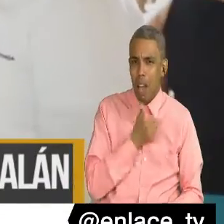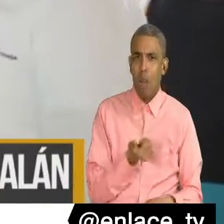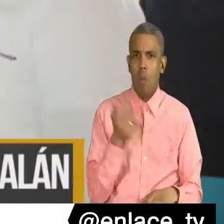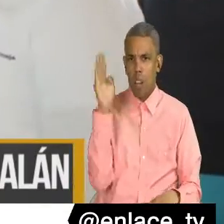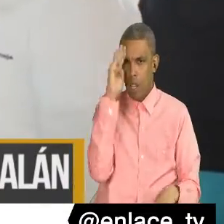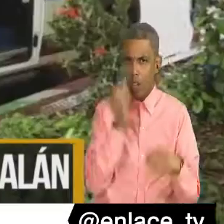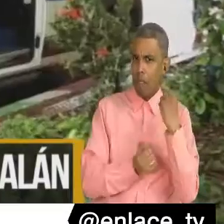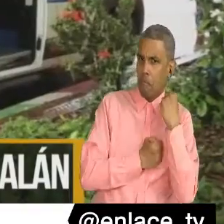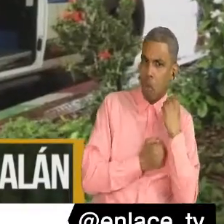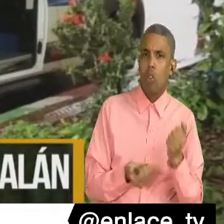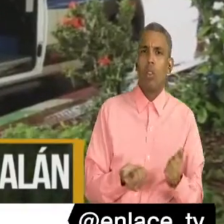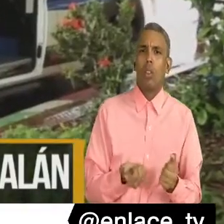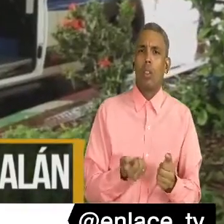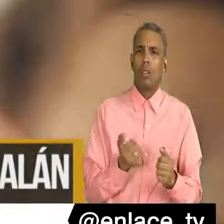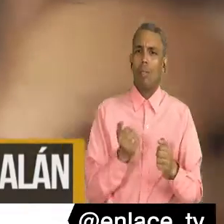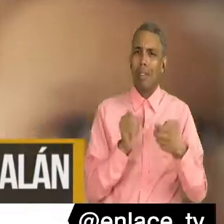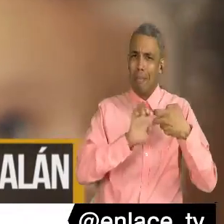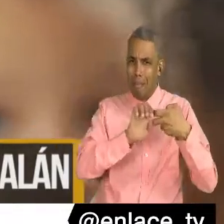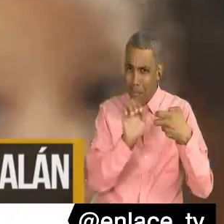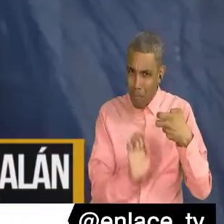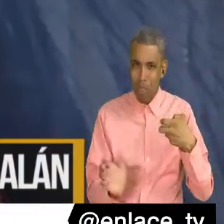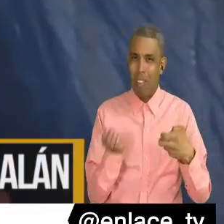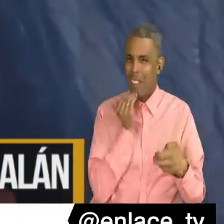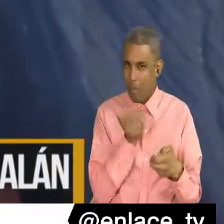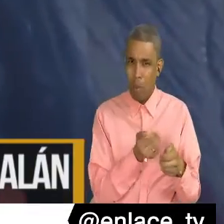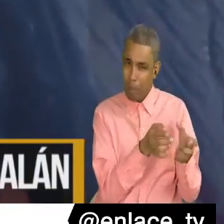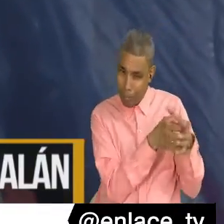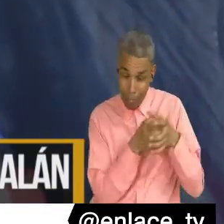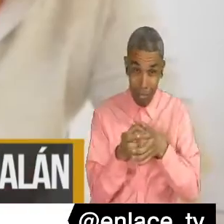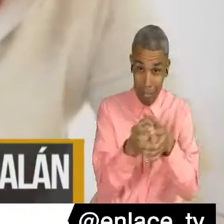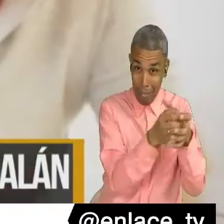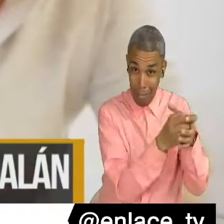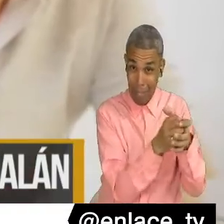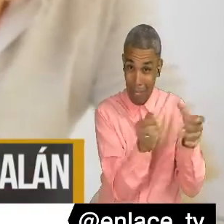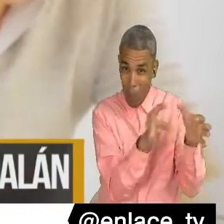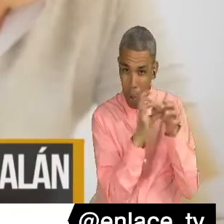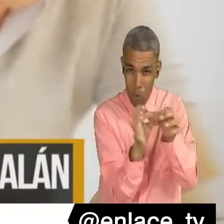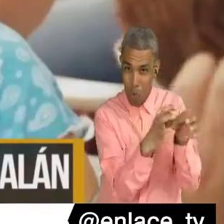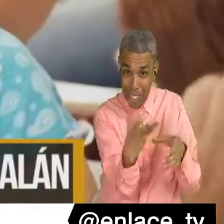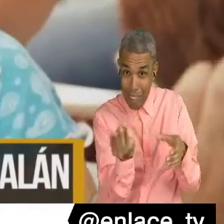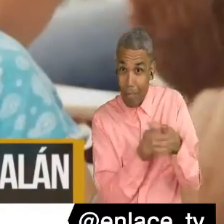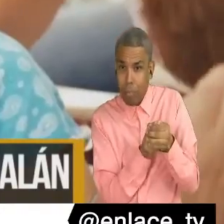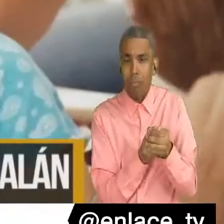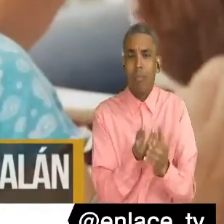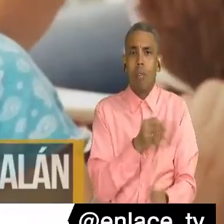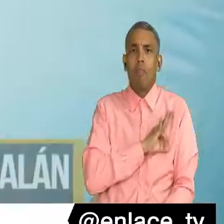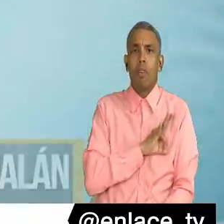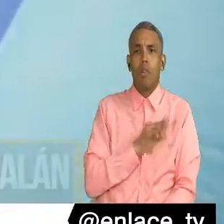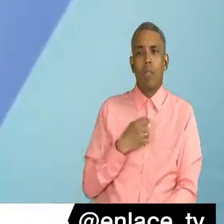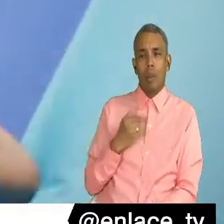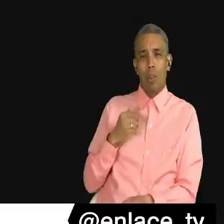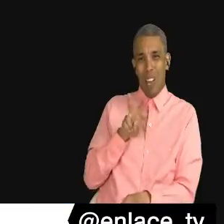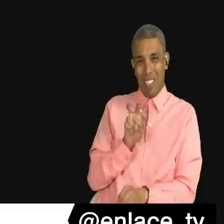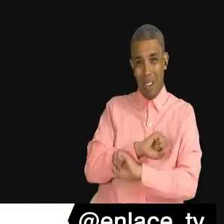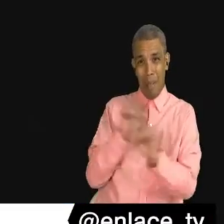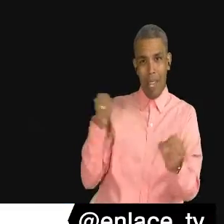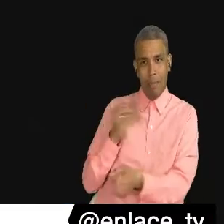entre otras, se realizará la próxima jornada en Campo Galán el próximo sábado 29 de abril desde las 7 de la mañana.